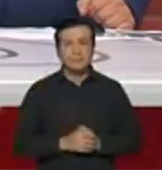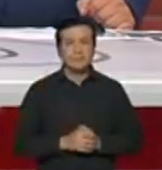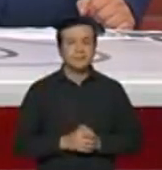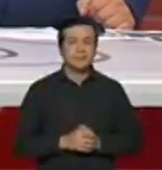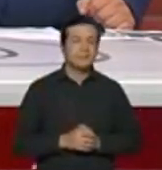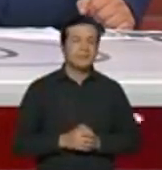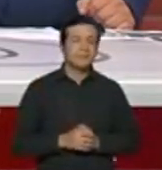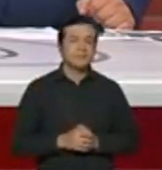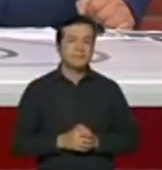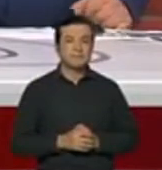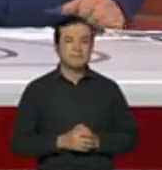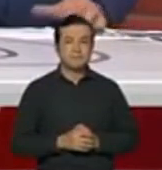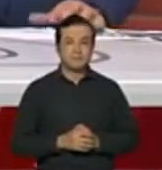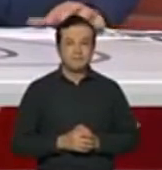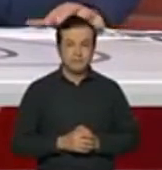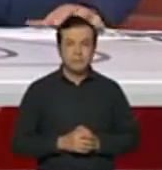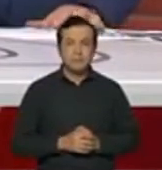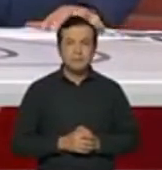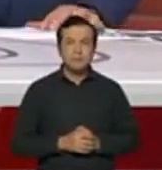A ver, creo que hay que aclarar,